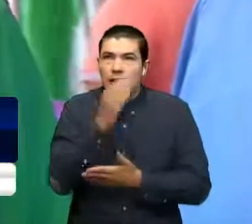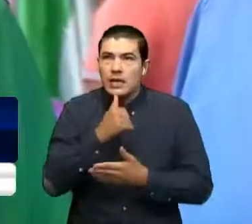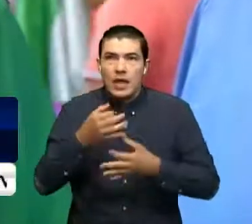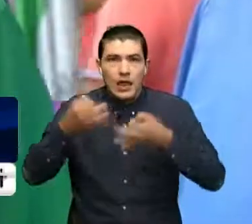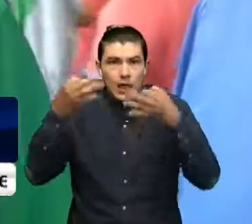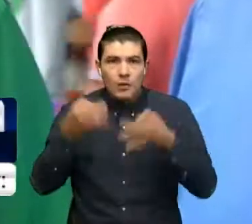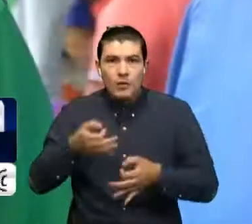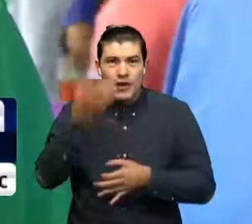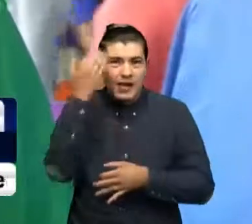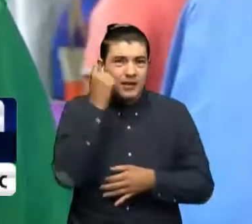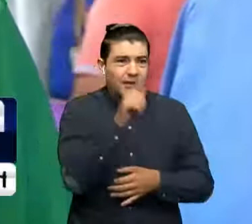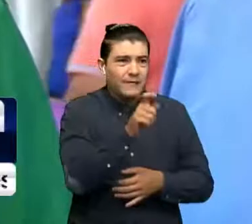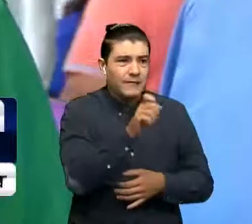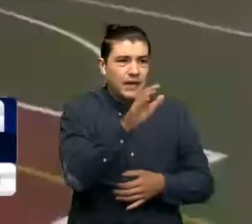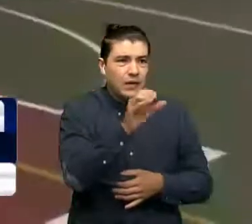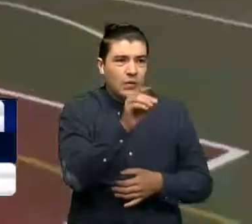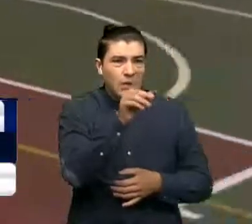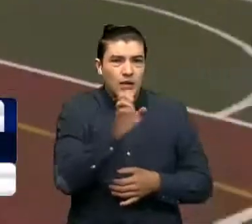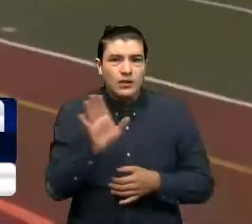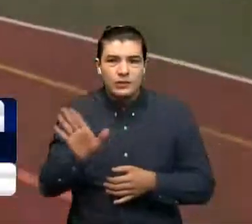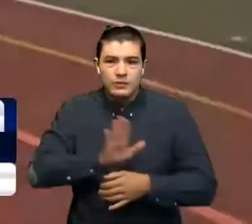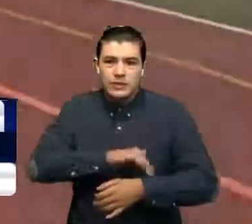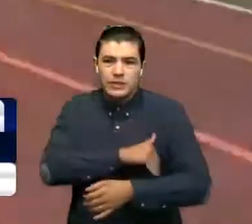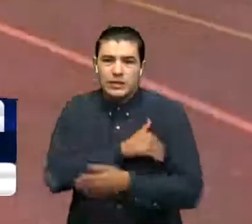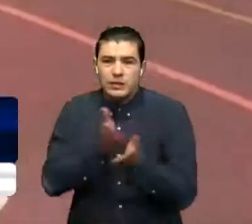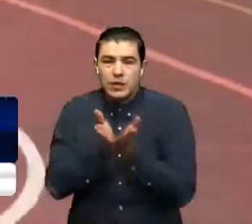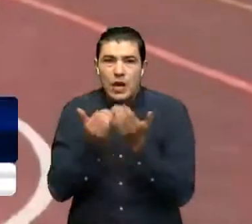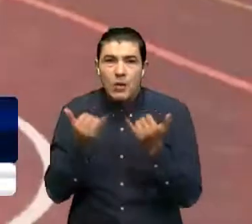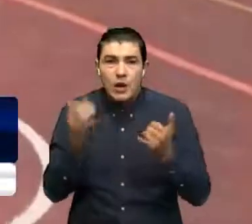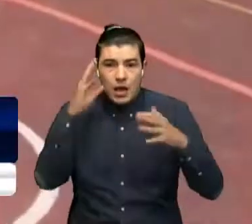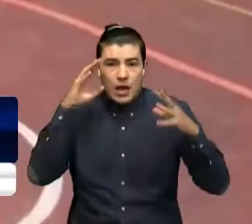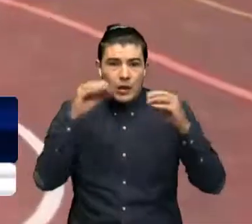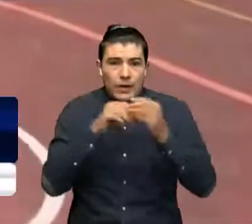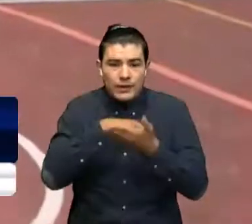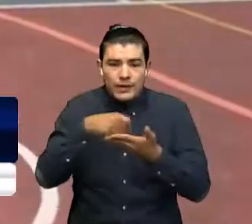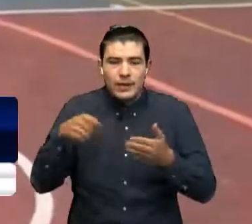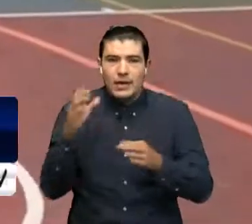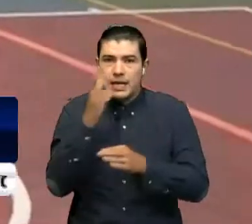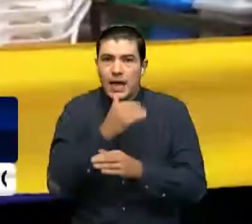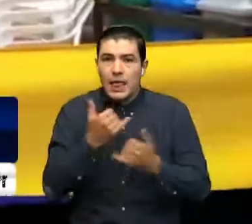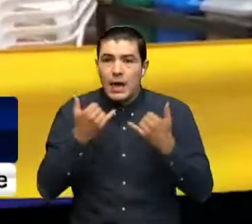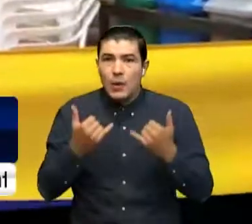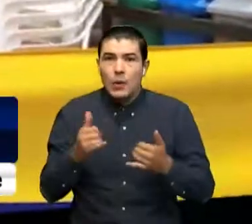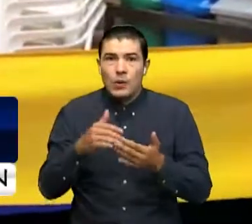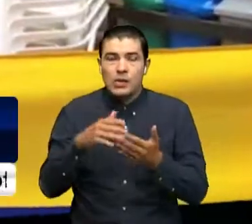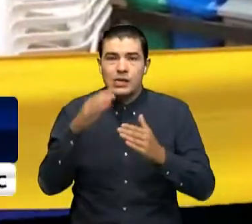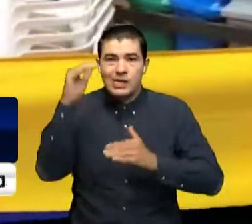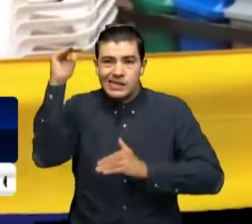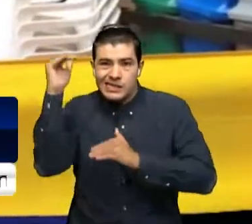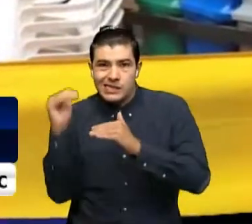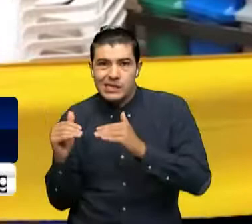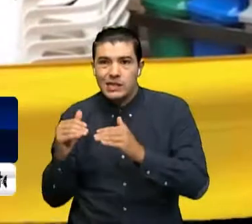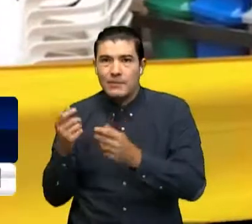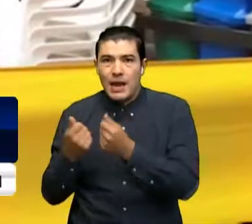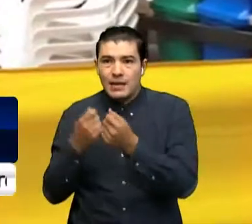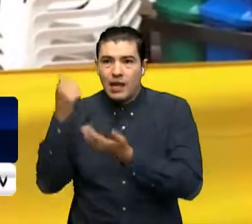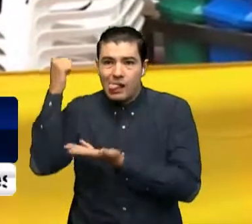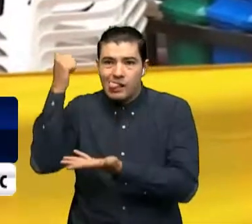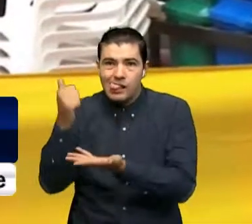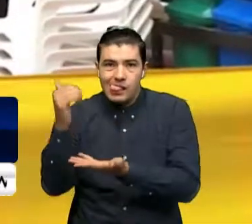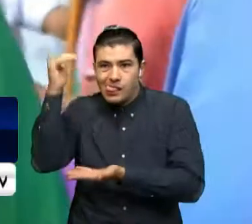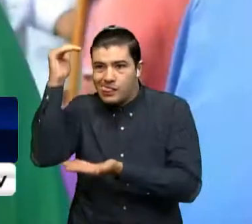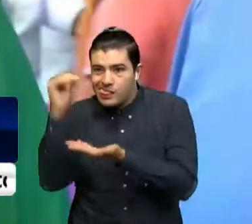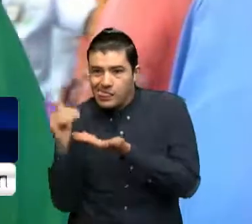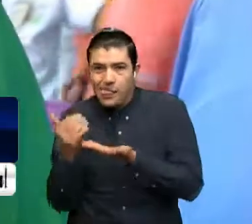firmados entre FECODE y el Ministerio de Educación. Hoy tenemos un déficit, hoy hay desfinanciación de la educación, hoy